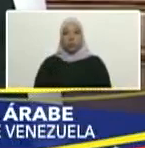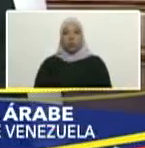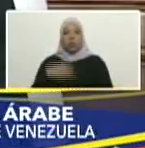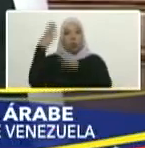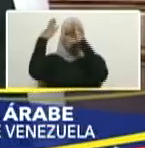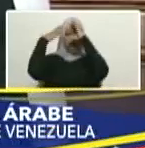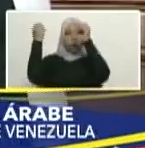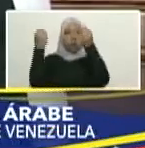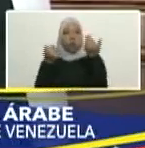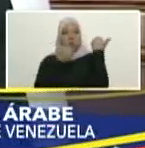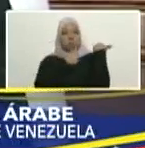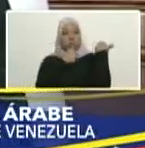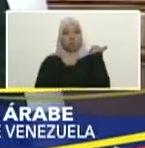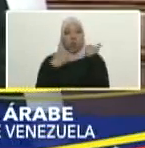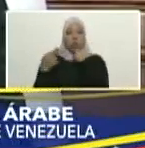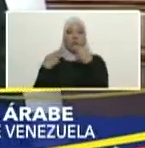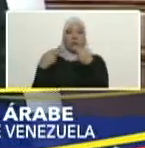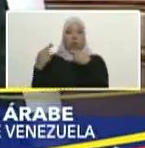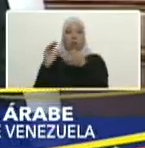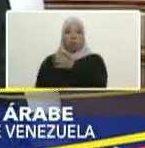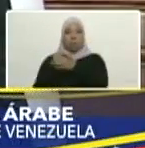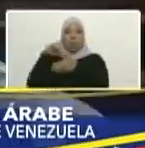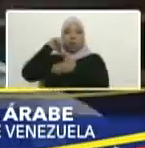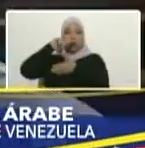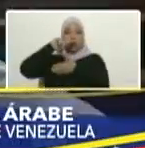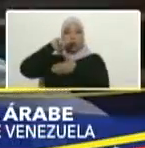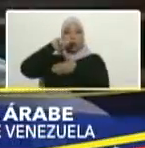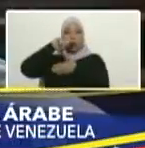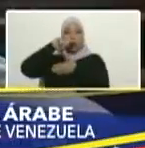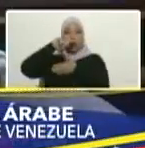embajador responsable de las relaciones con América Latina,